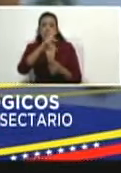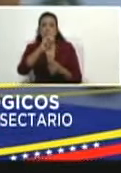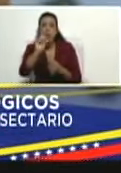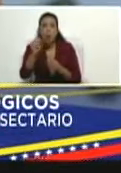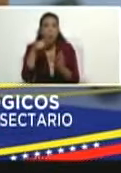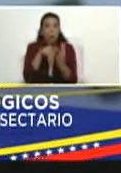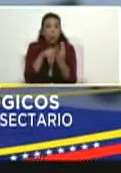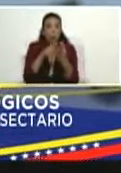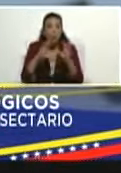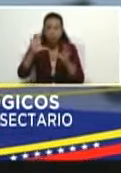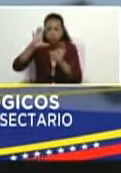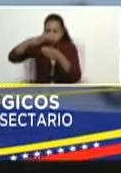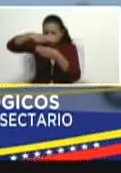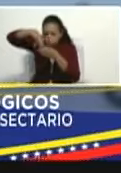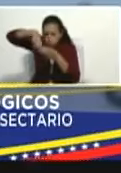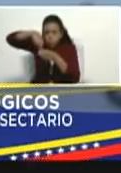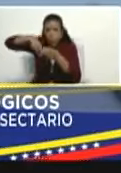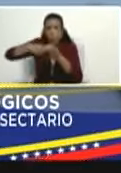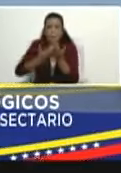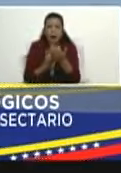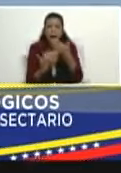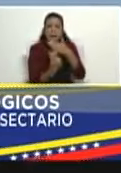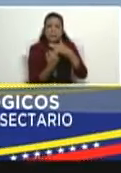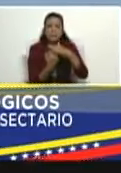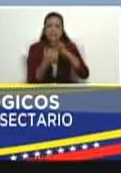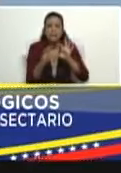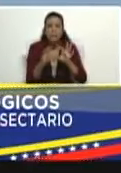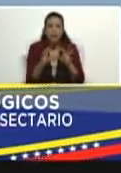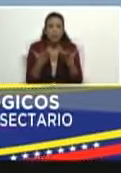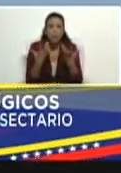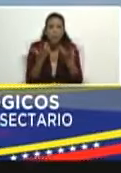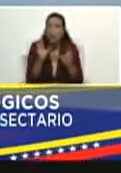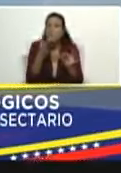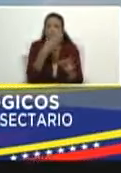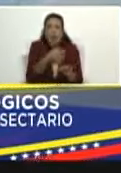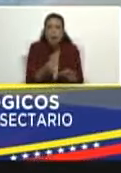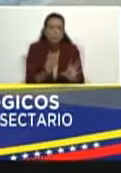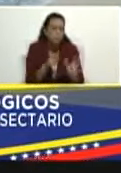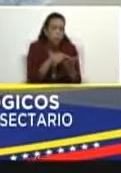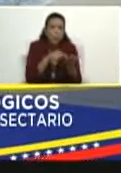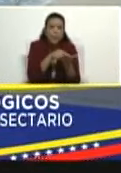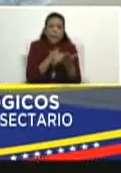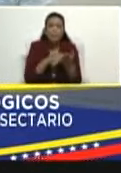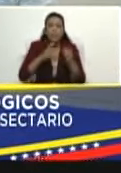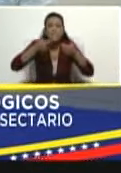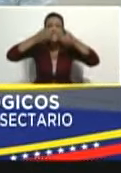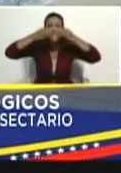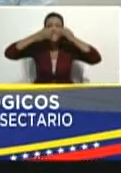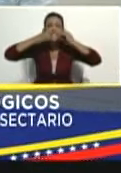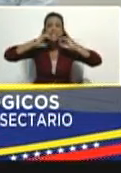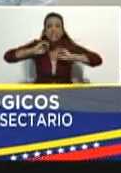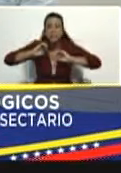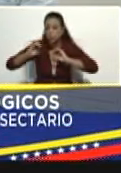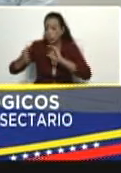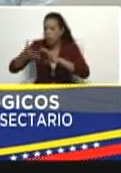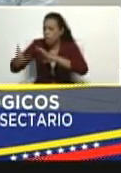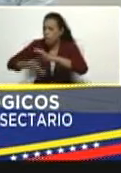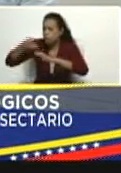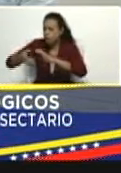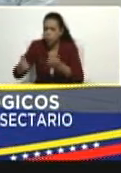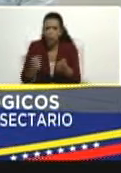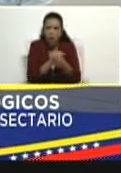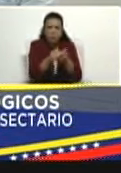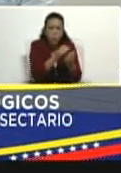y está formulado sobre una base inerte muy sencilla, es tusa de maíz molida. Entonces,